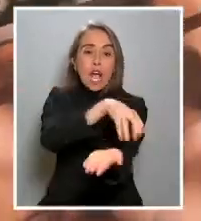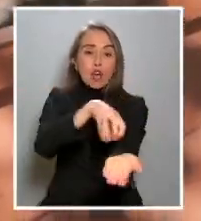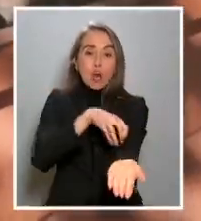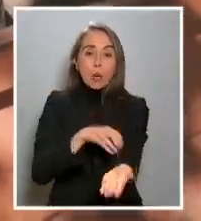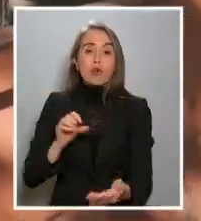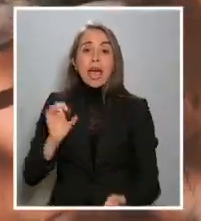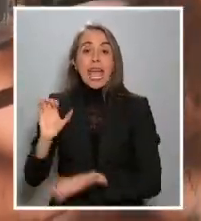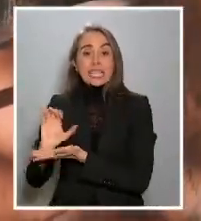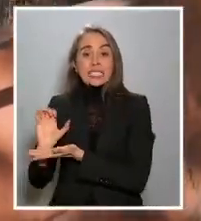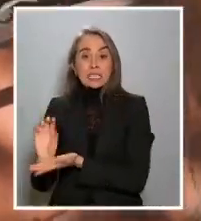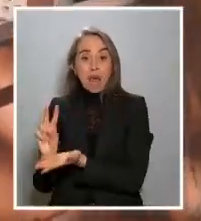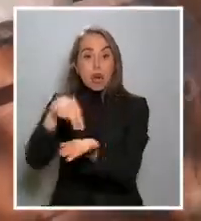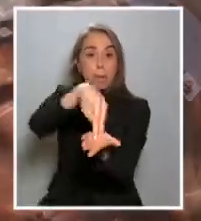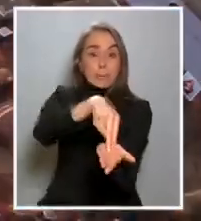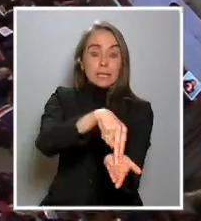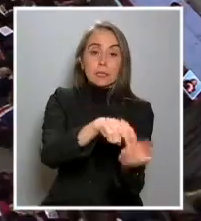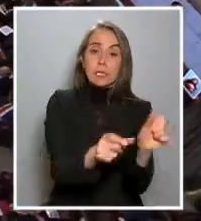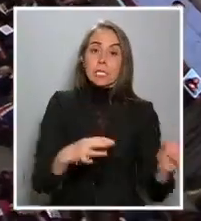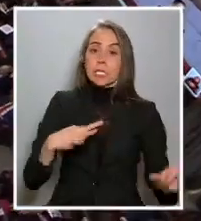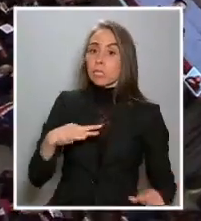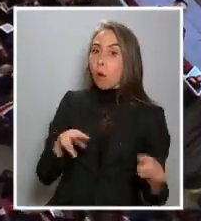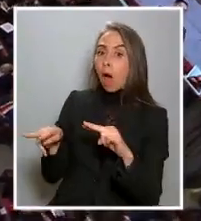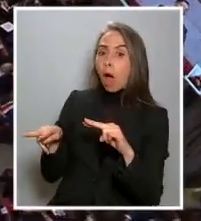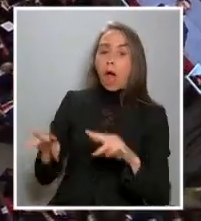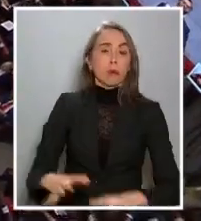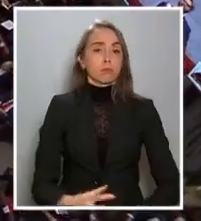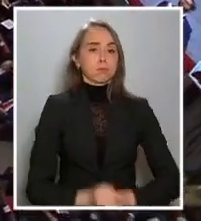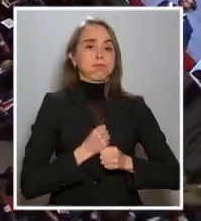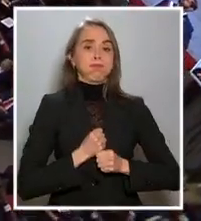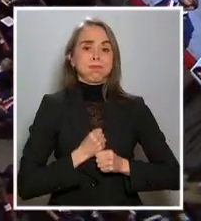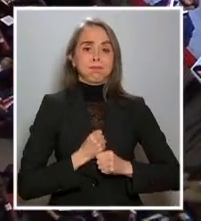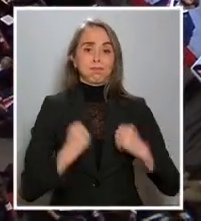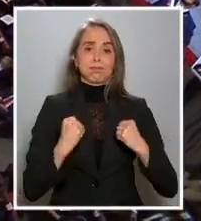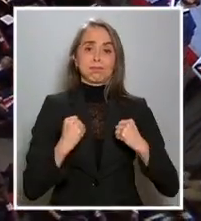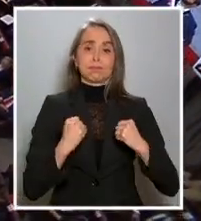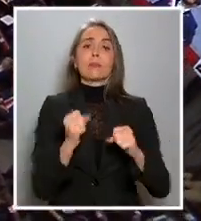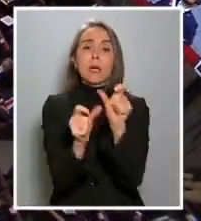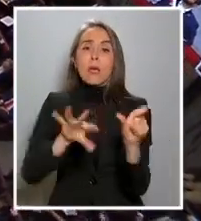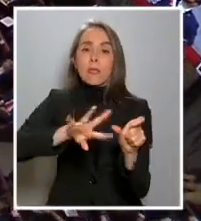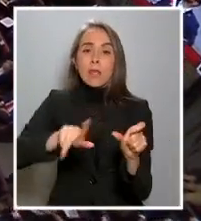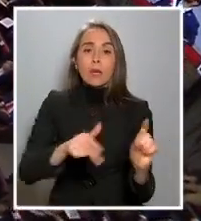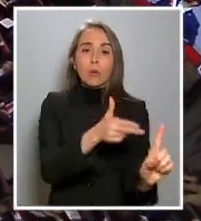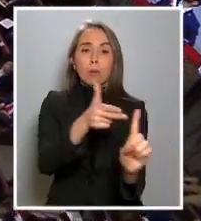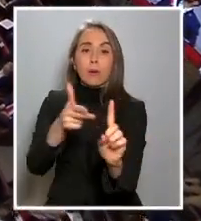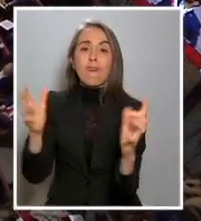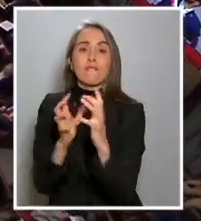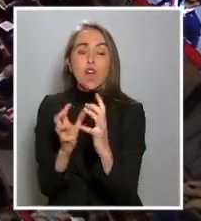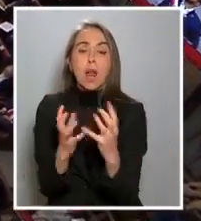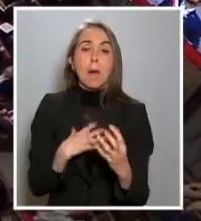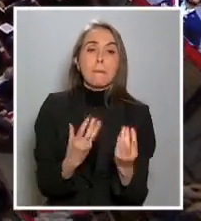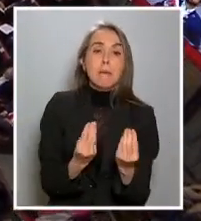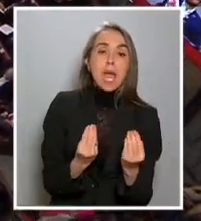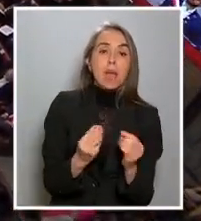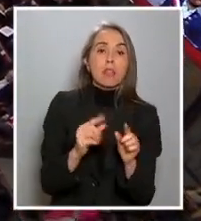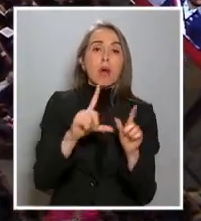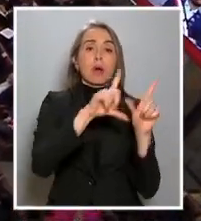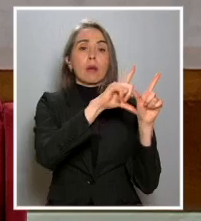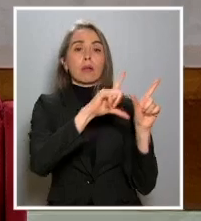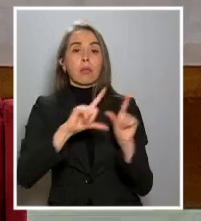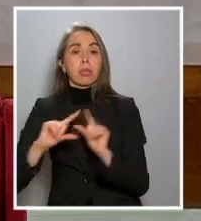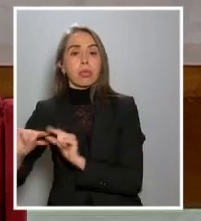hace presente, la ciudadanía se empodera. La delincuencia, la violencia y el miedo entonces